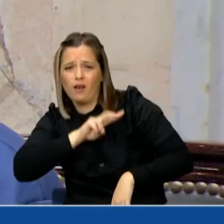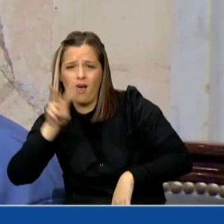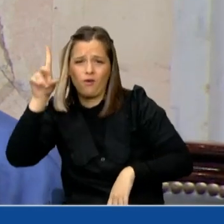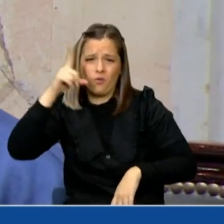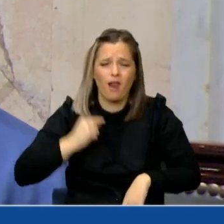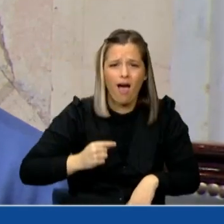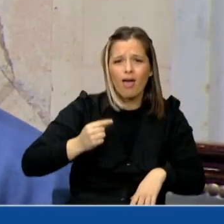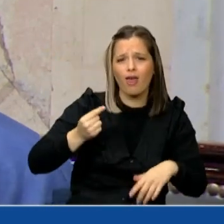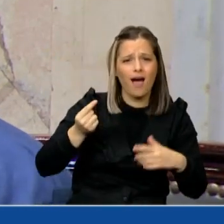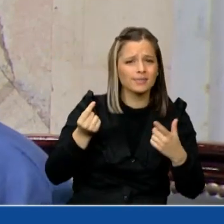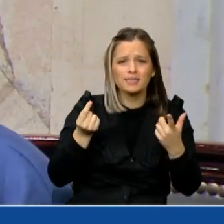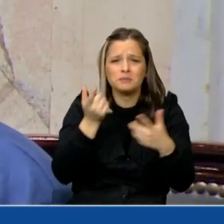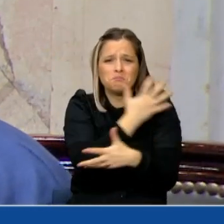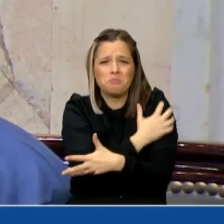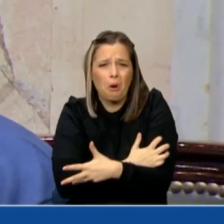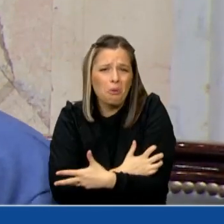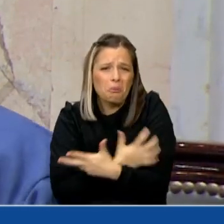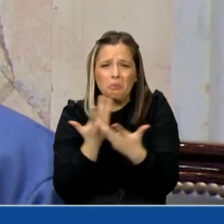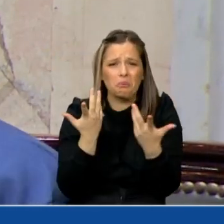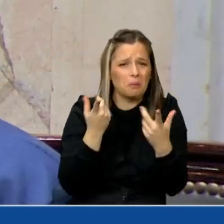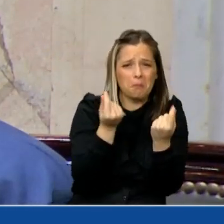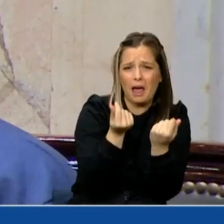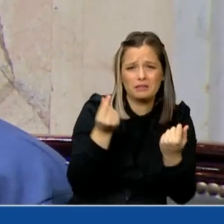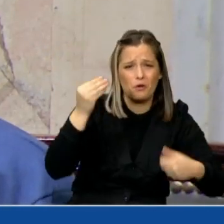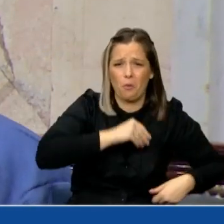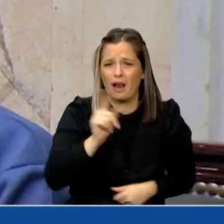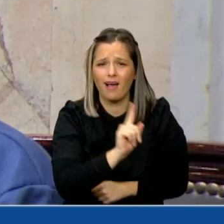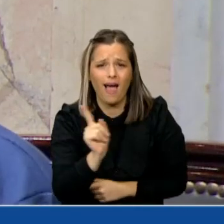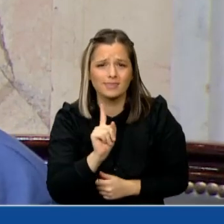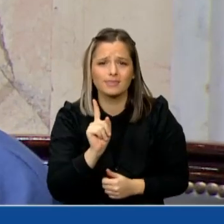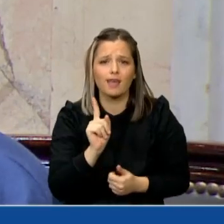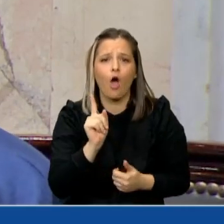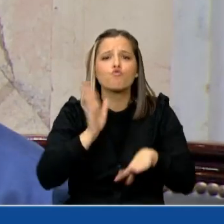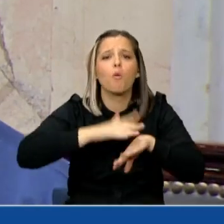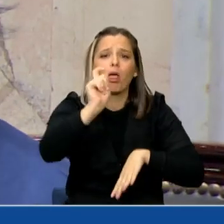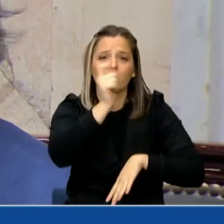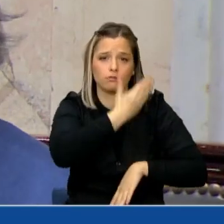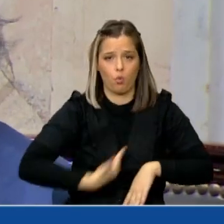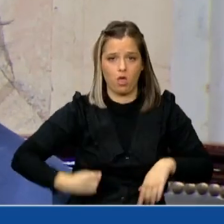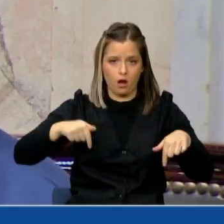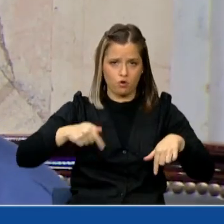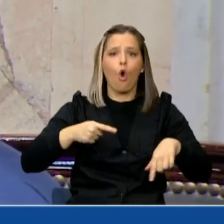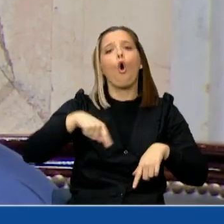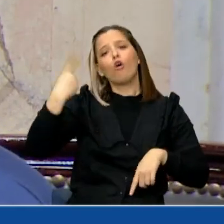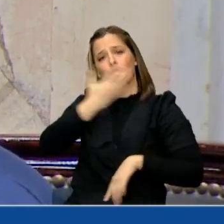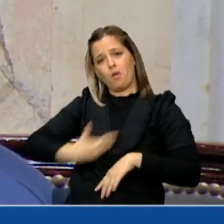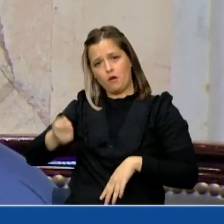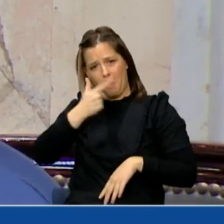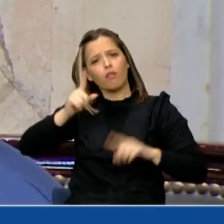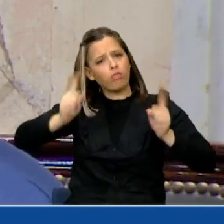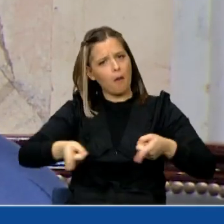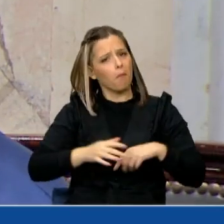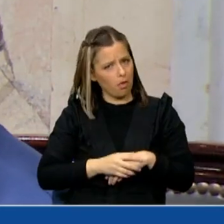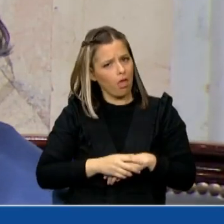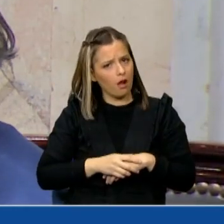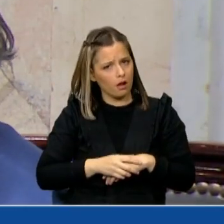trabajadoras y trabajadores que se ha dado con este gobierno, también con el gobierno anterior. Porque ustedes dijeron en la campaña